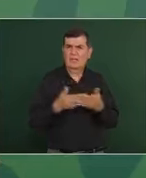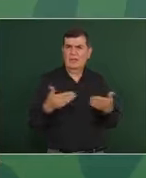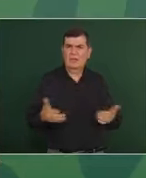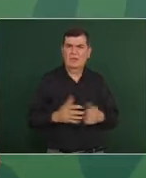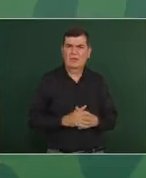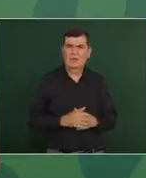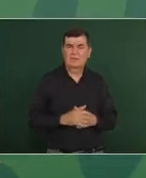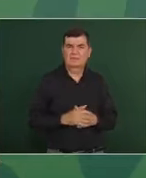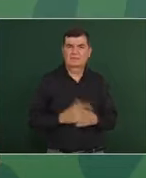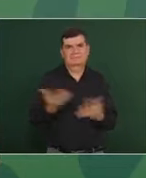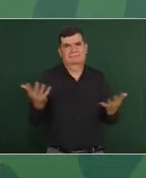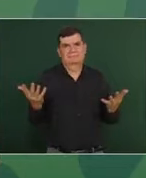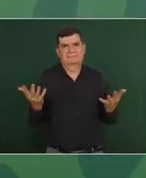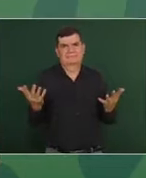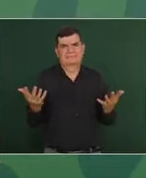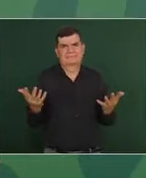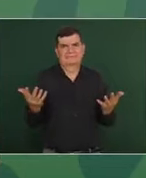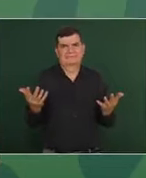¿Qué casualidad?